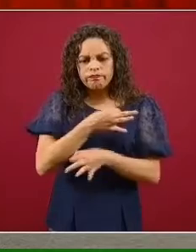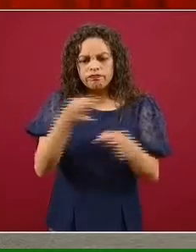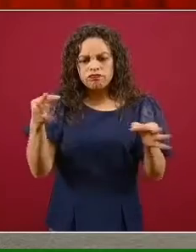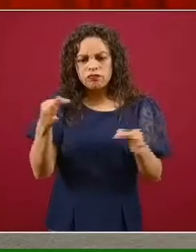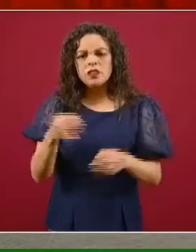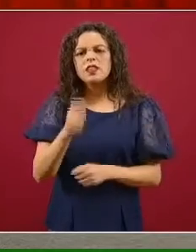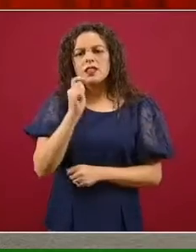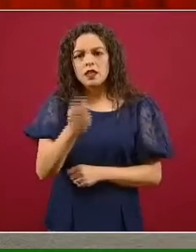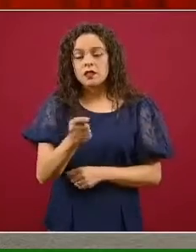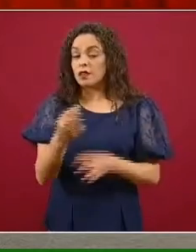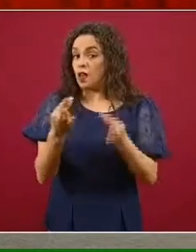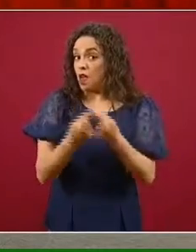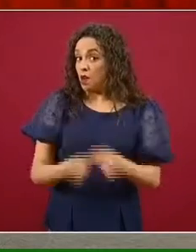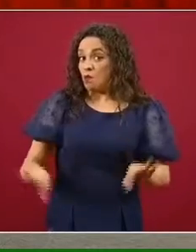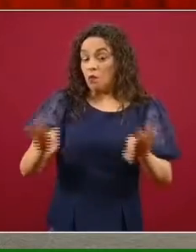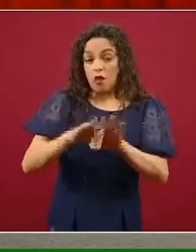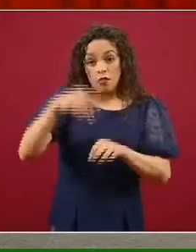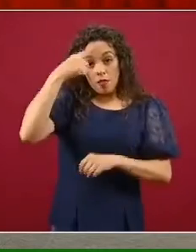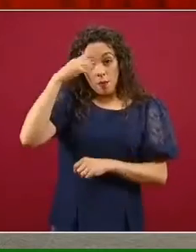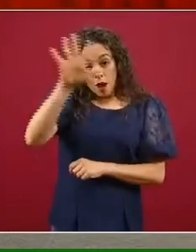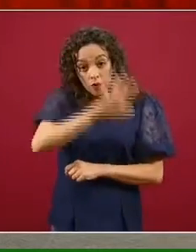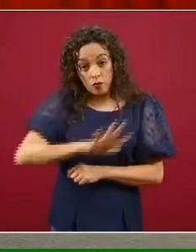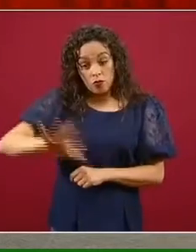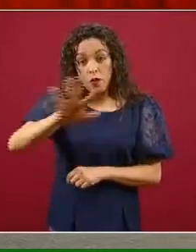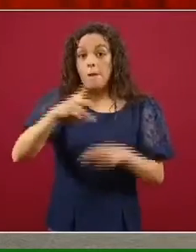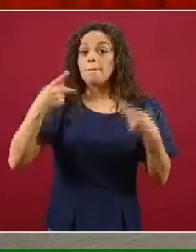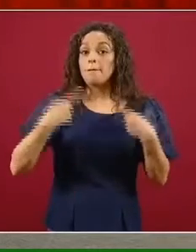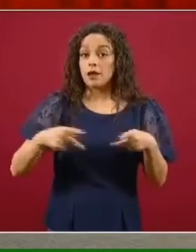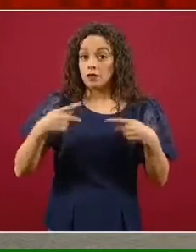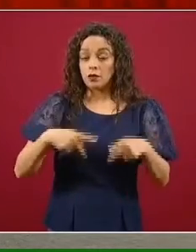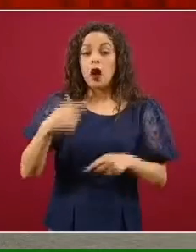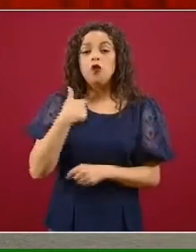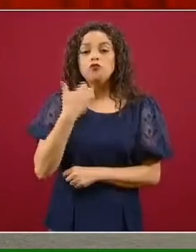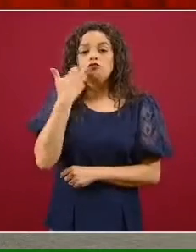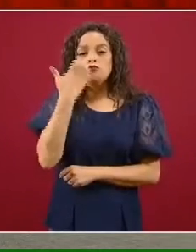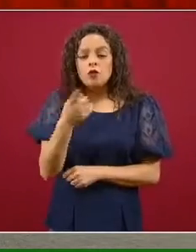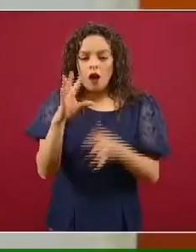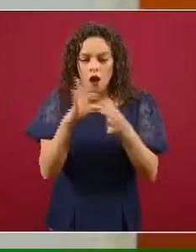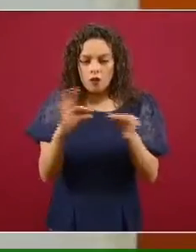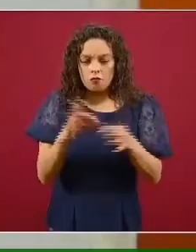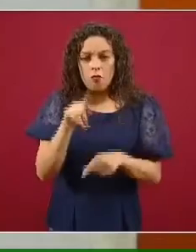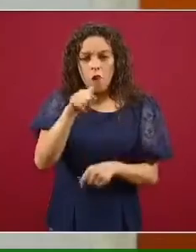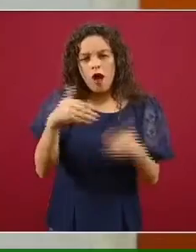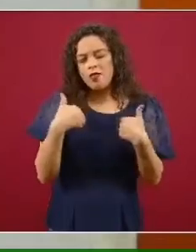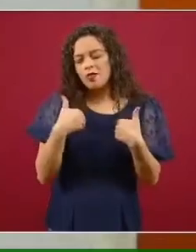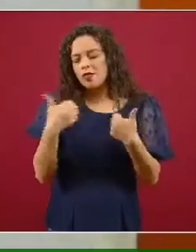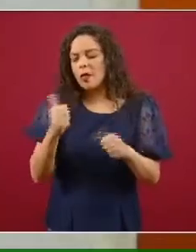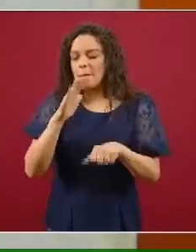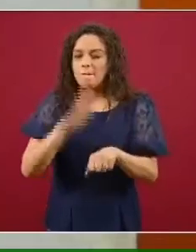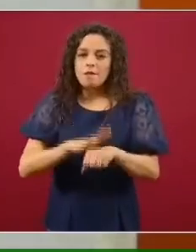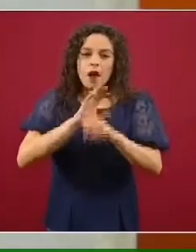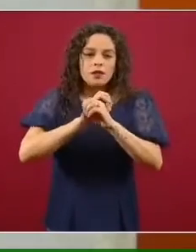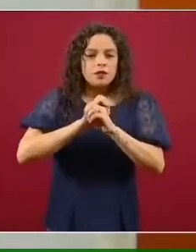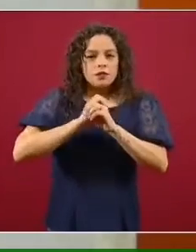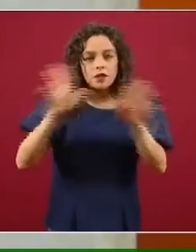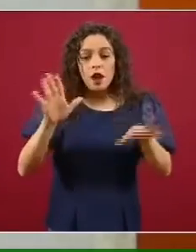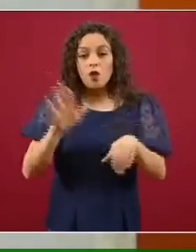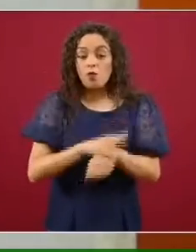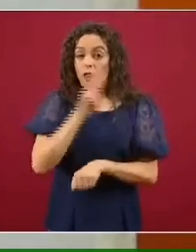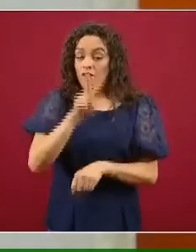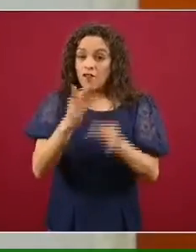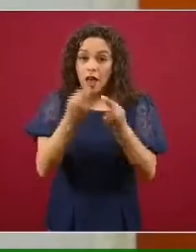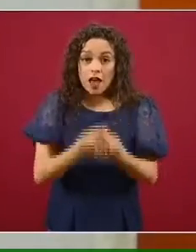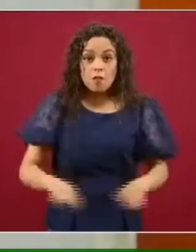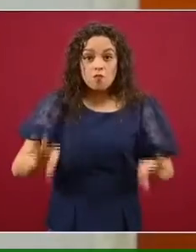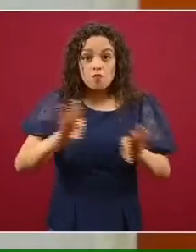para la población y que queremos darlo de una manera clara porque es fundamental que cada uno de ustedes